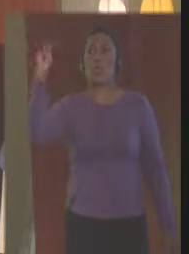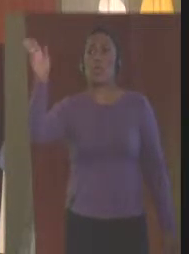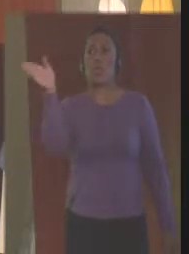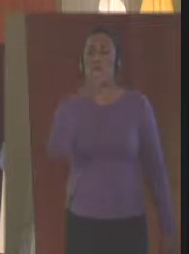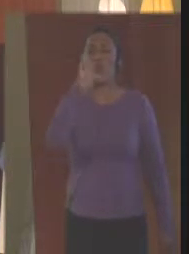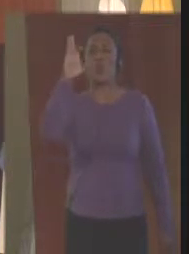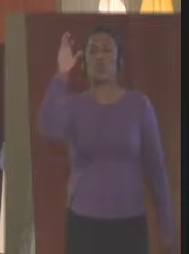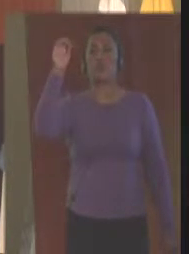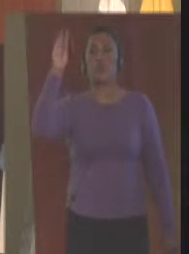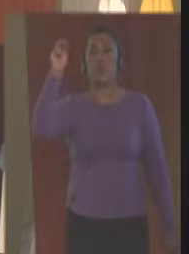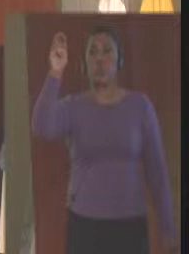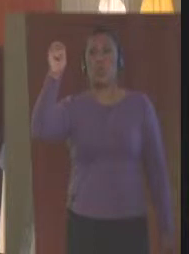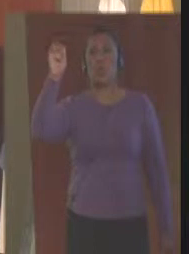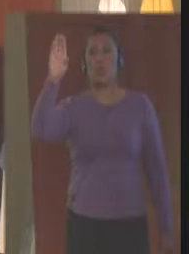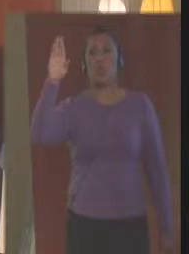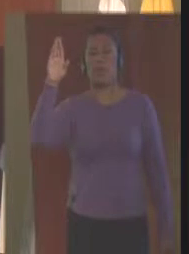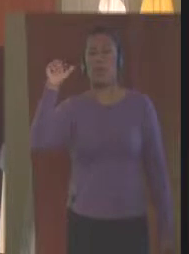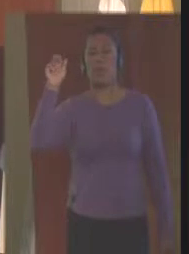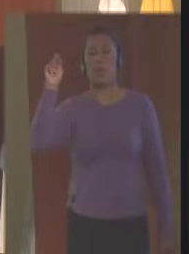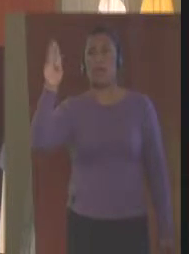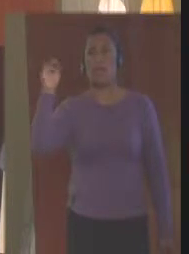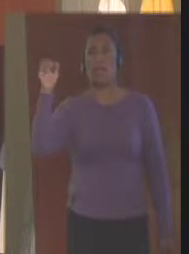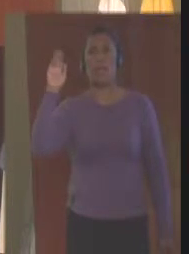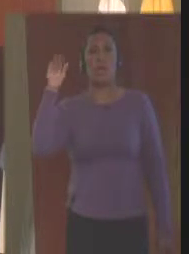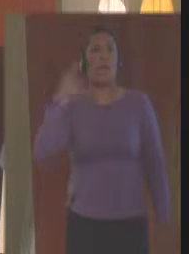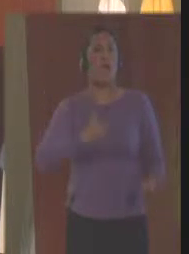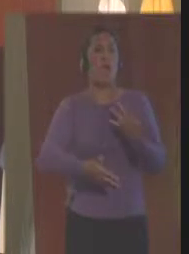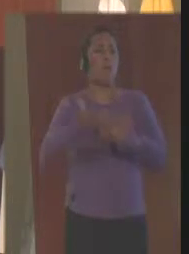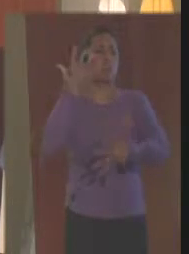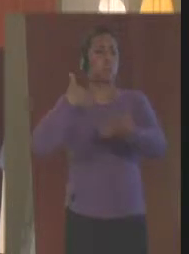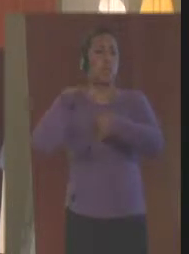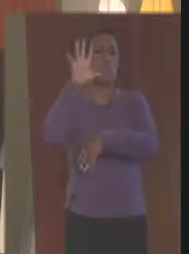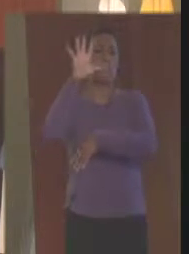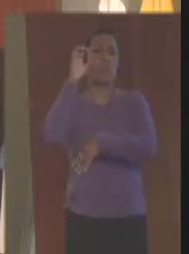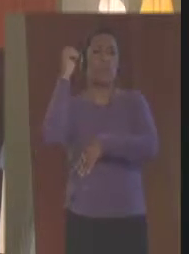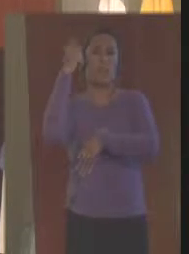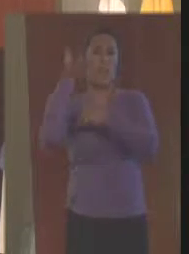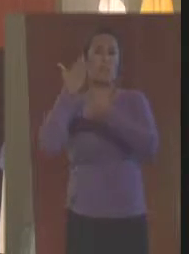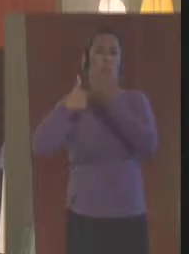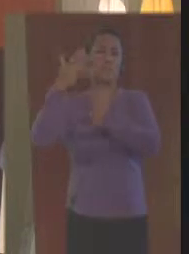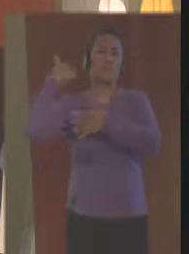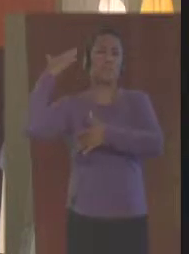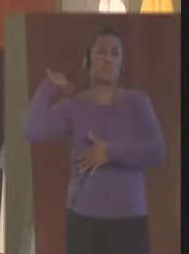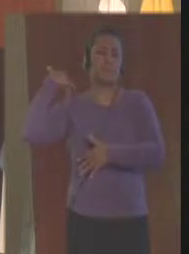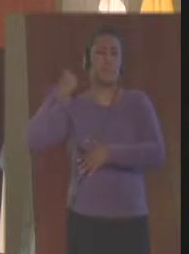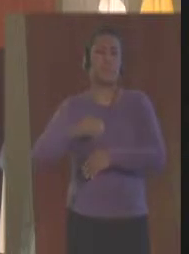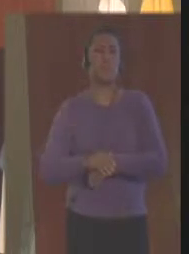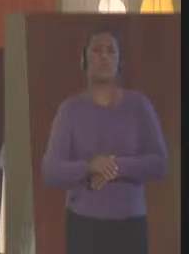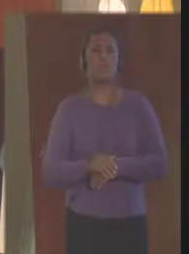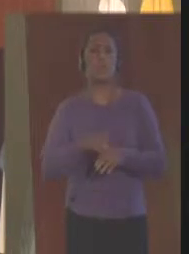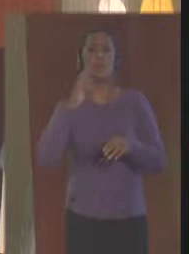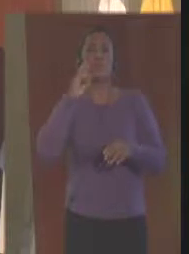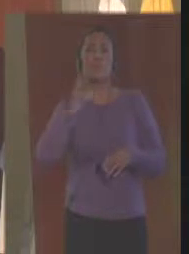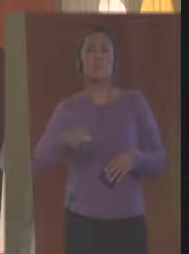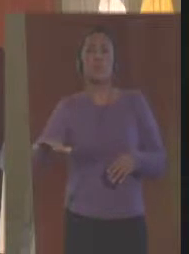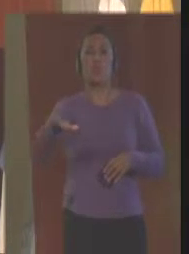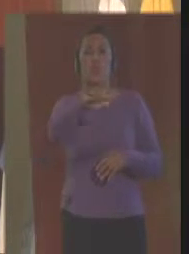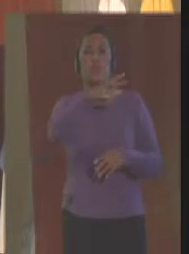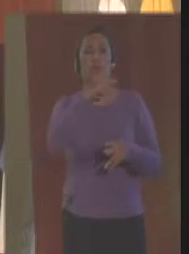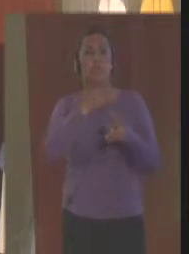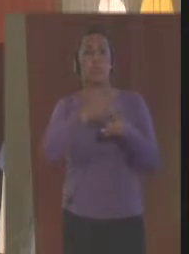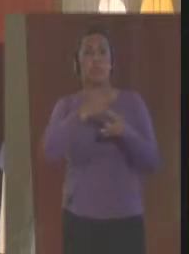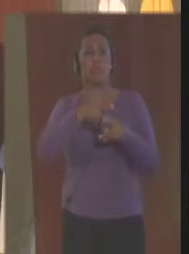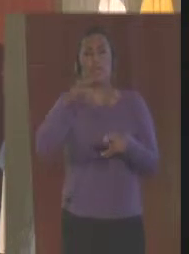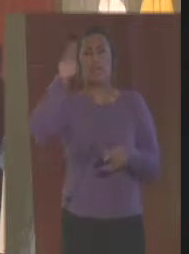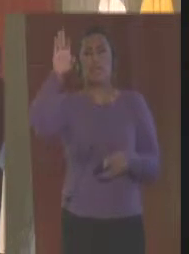río que hoy se convierte, esta es una fotografía de más de 50 años, es un río cuyo nombre es el